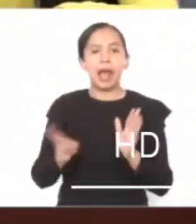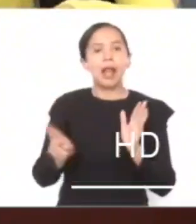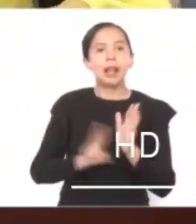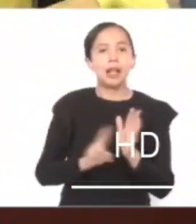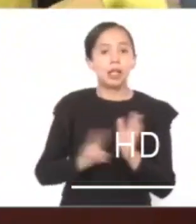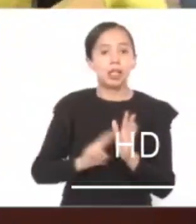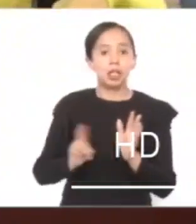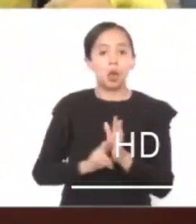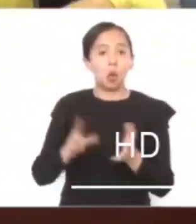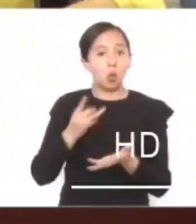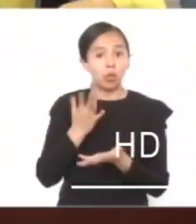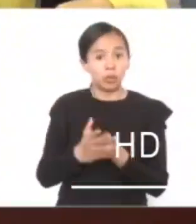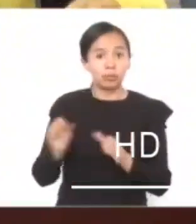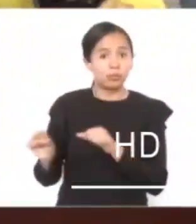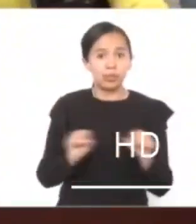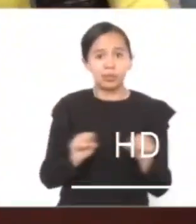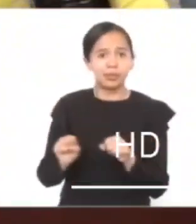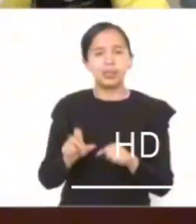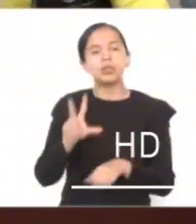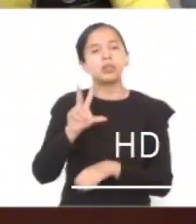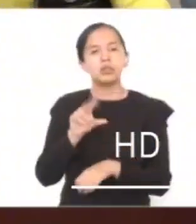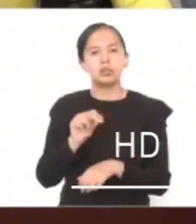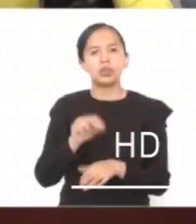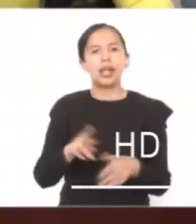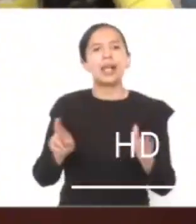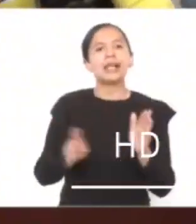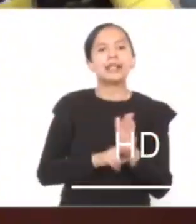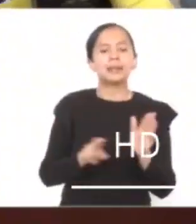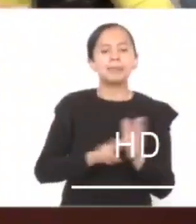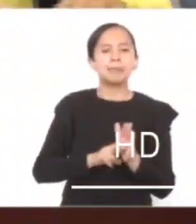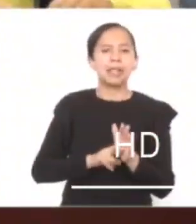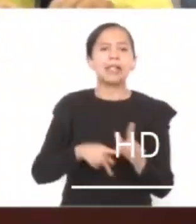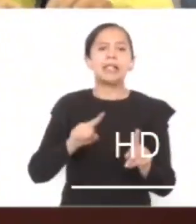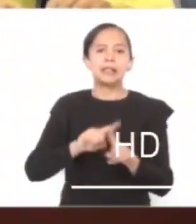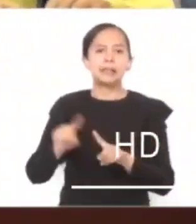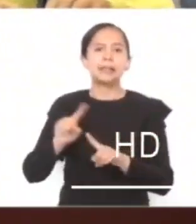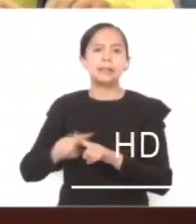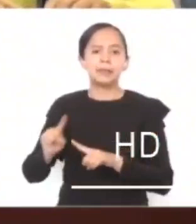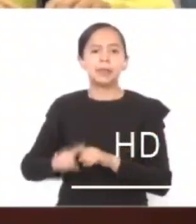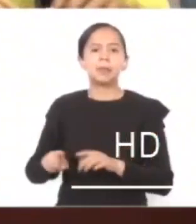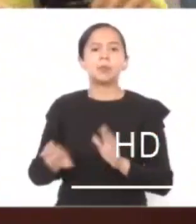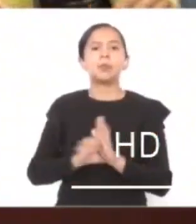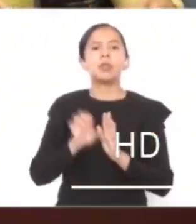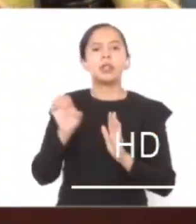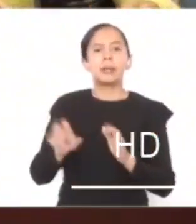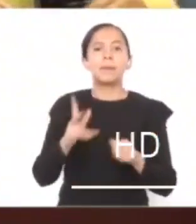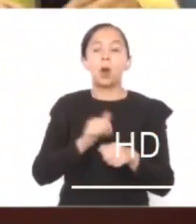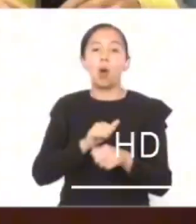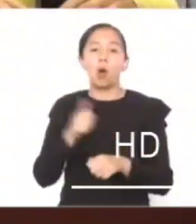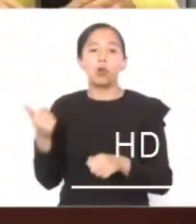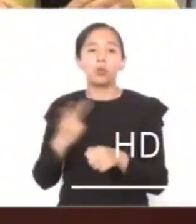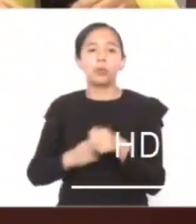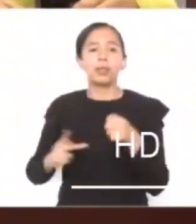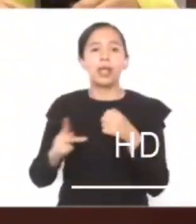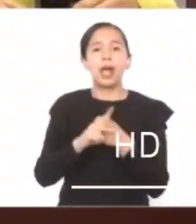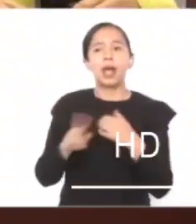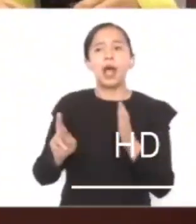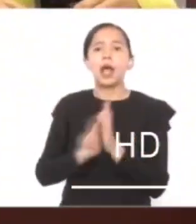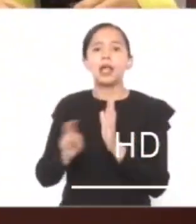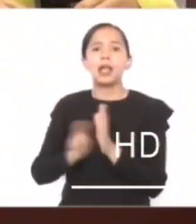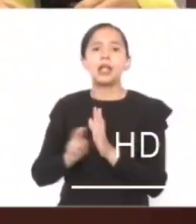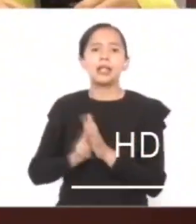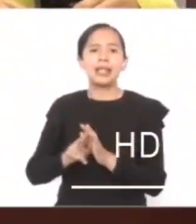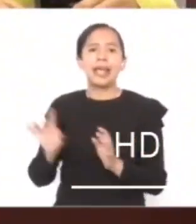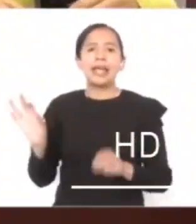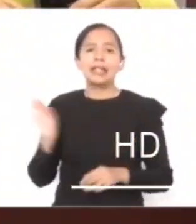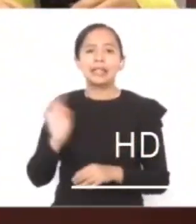de alertamiento se utiliza no solamente para alertamiento sísmico, sino, y de hecho es más común que se utilice en otros países, para alerta Amber,